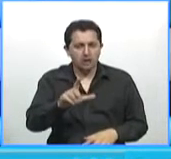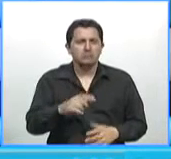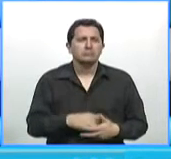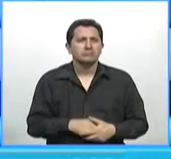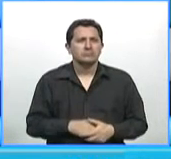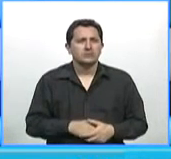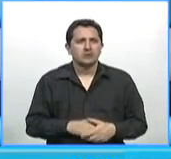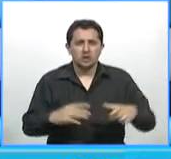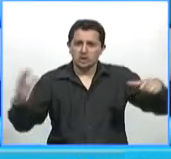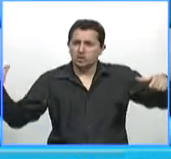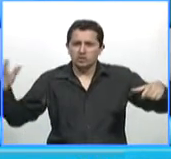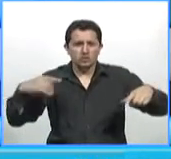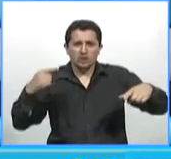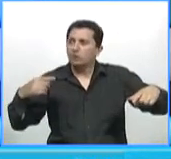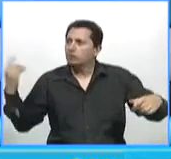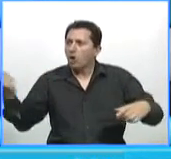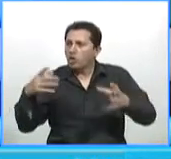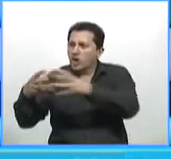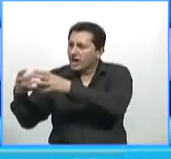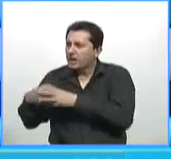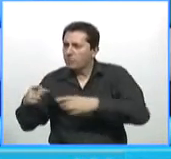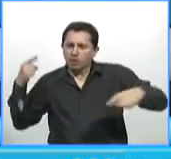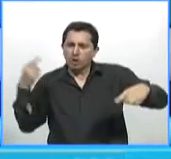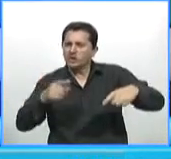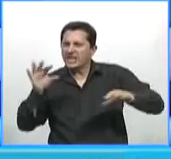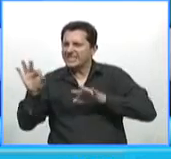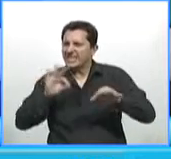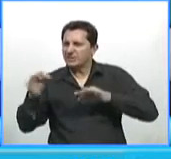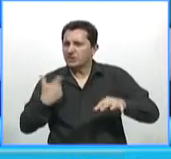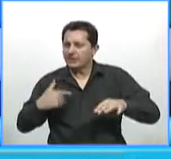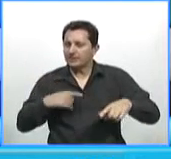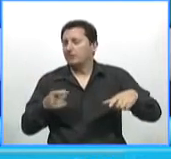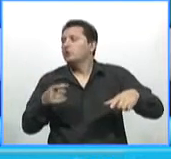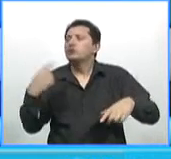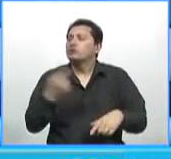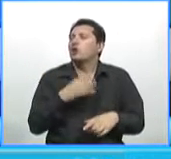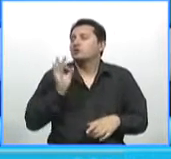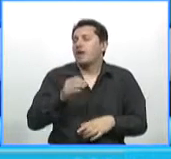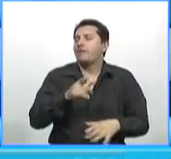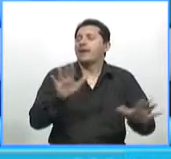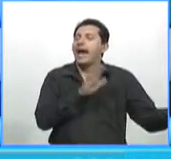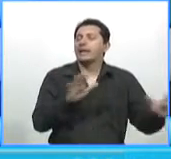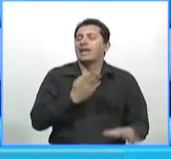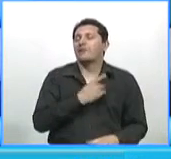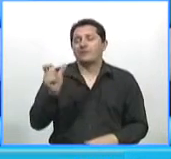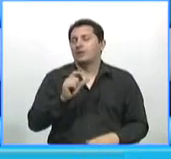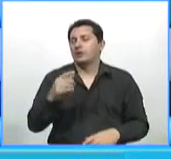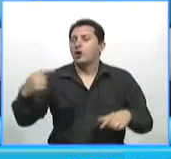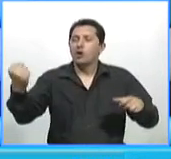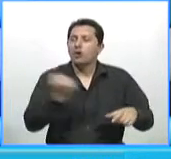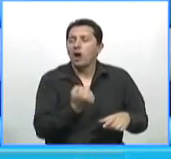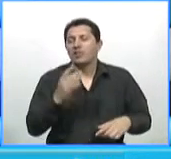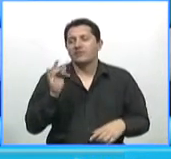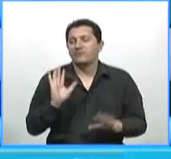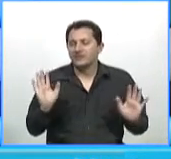todos contra la selección argentina, todos sabíamos que a Filiol nadie le iba a hacer un gol. Yo cuando vienen los córner